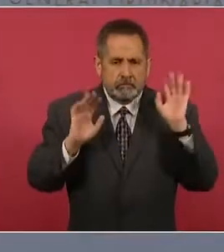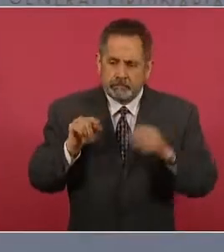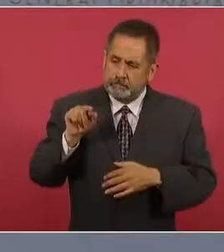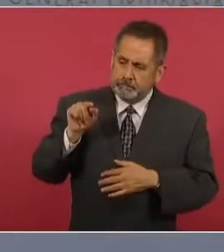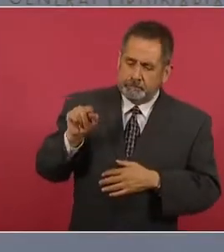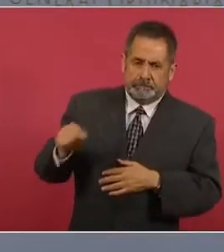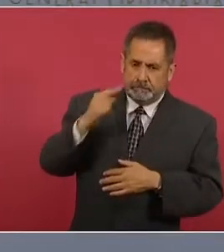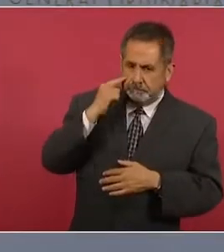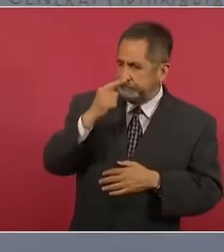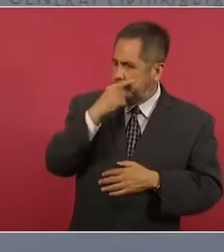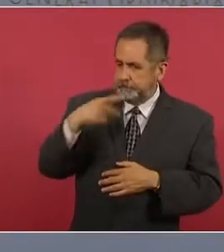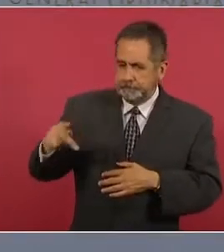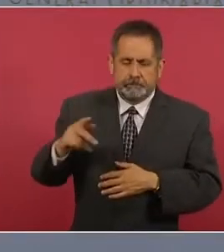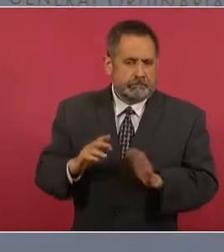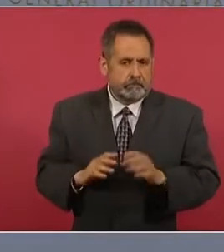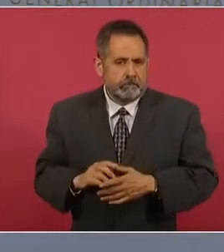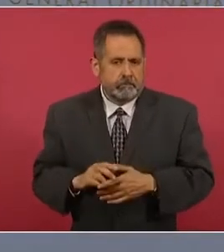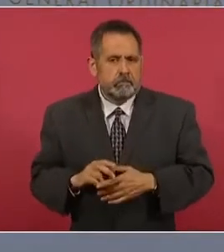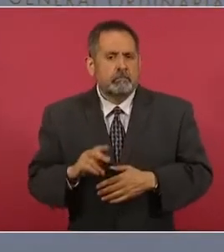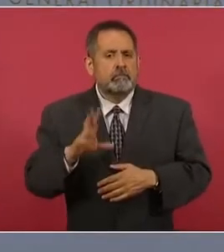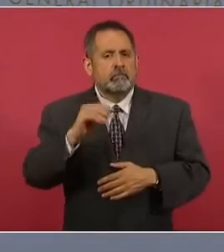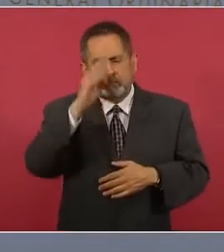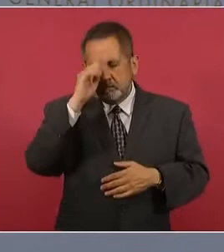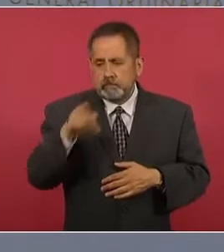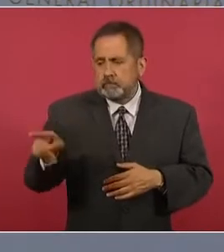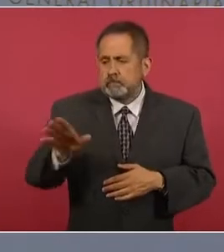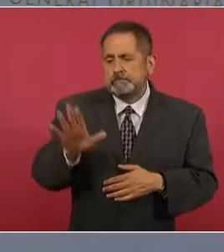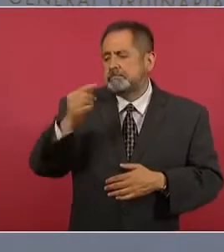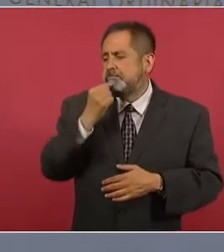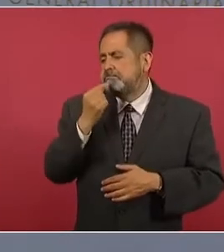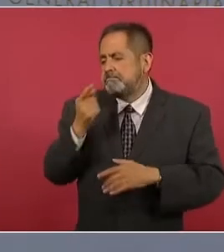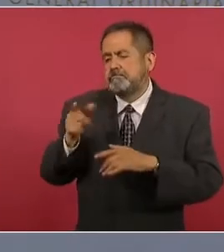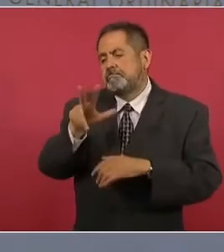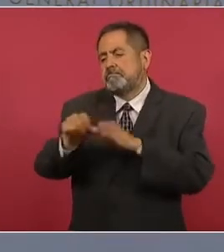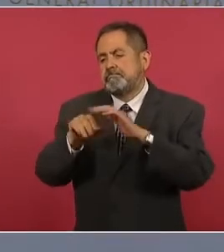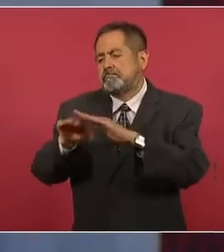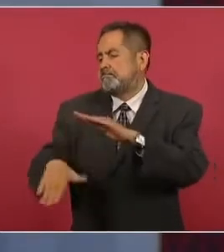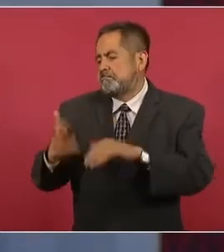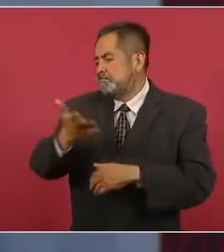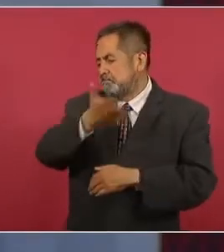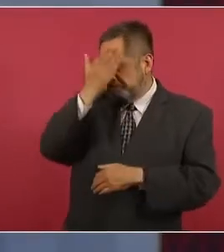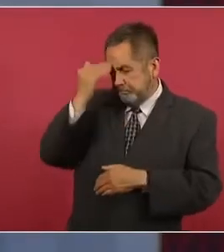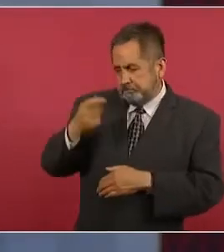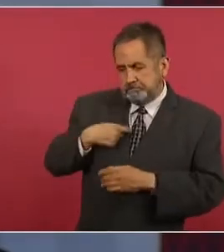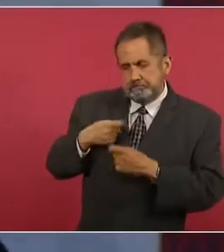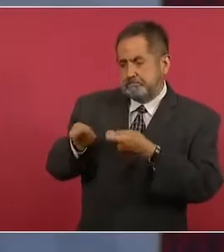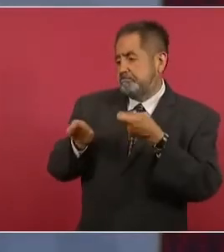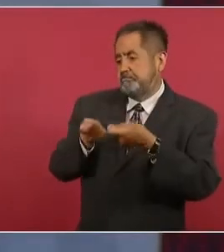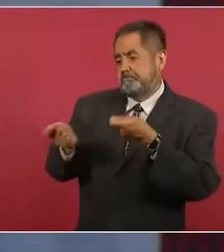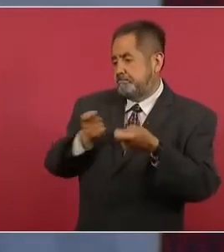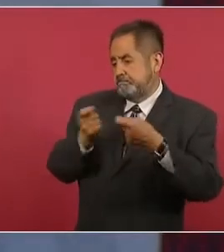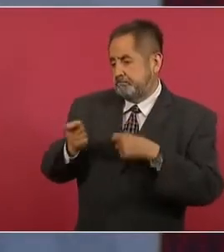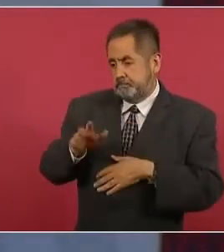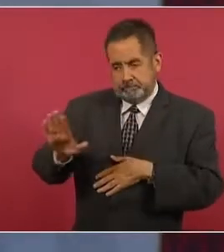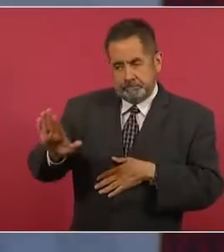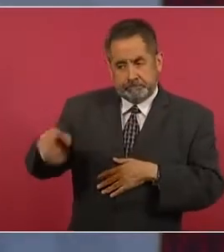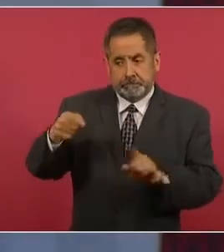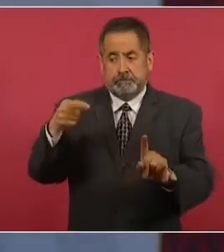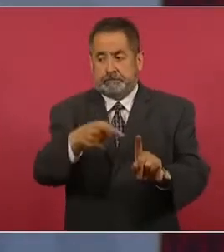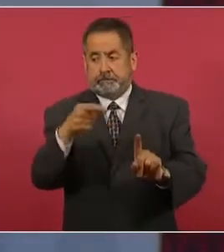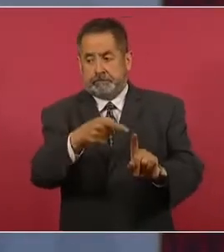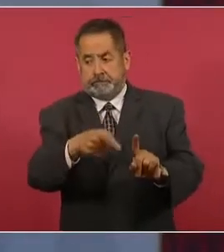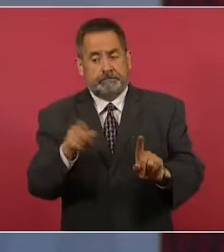vea a los trabajadores como menores de edad, que necesitan de intermediación,